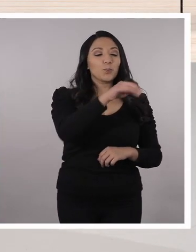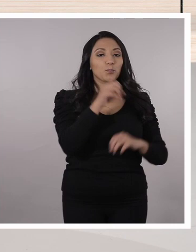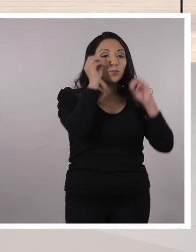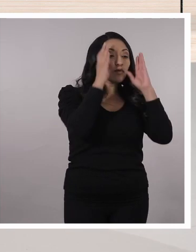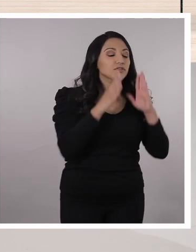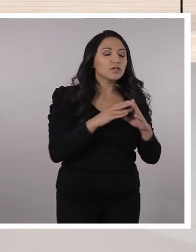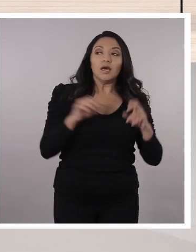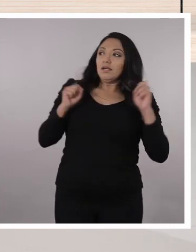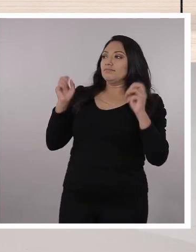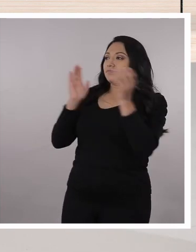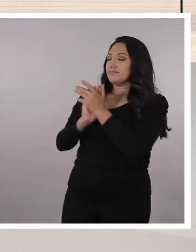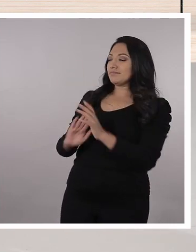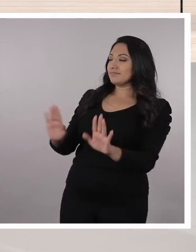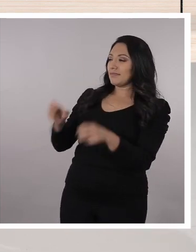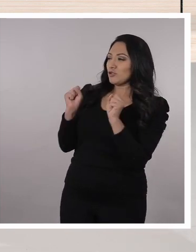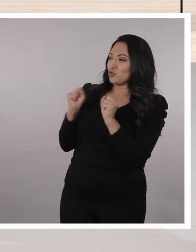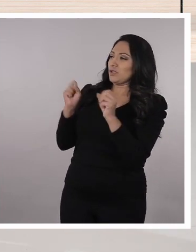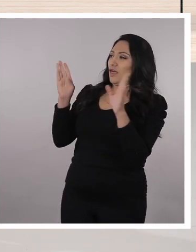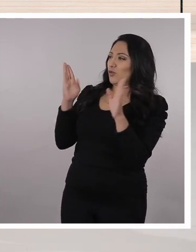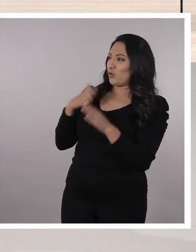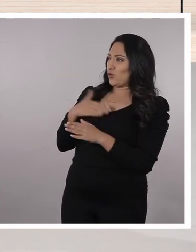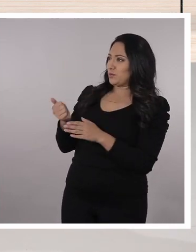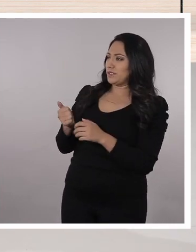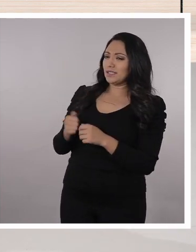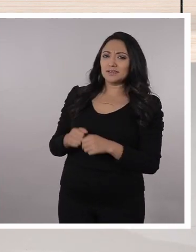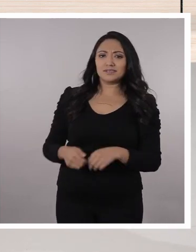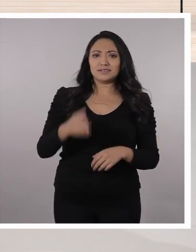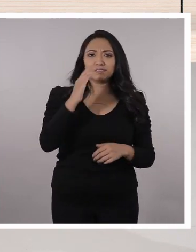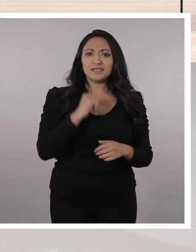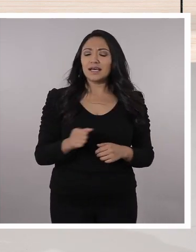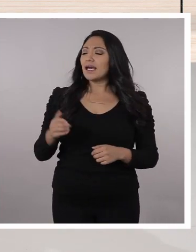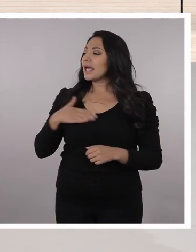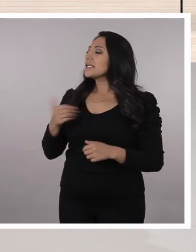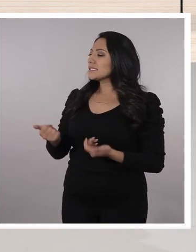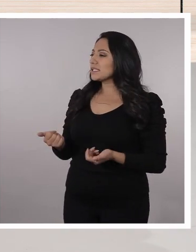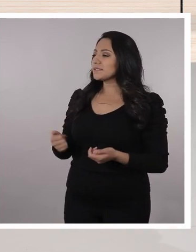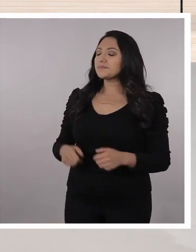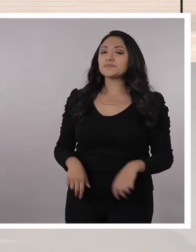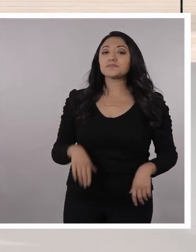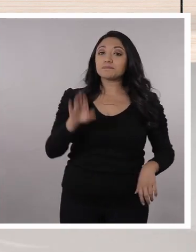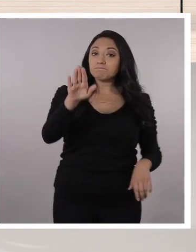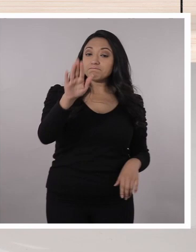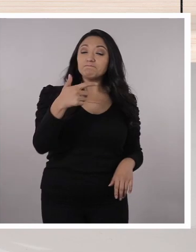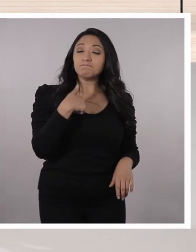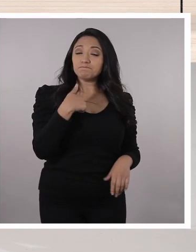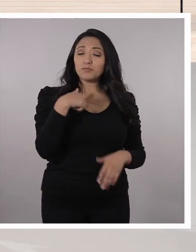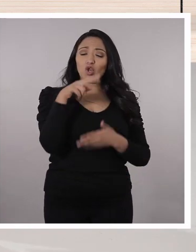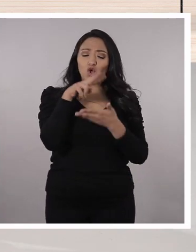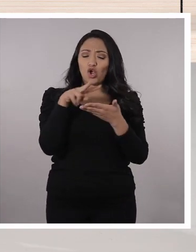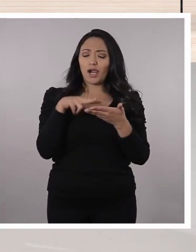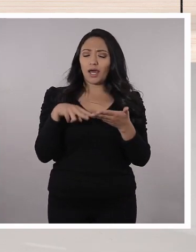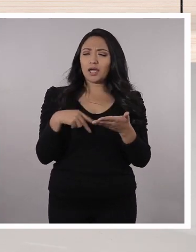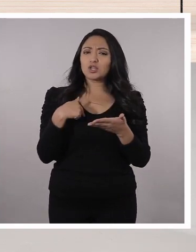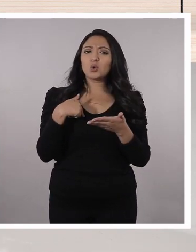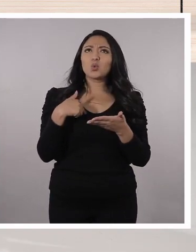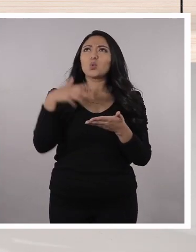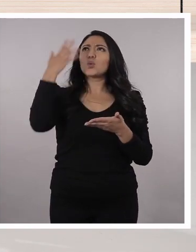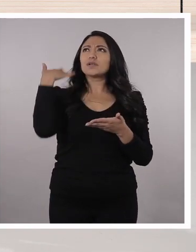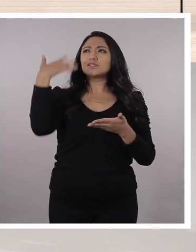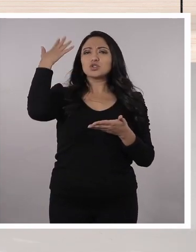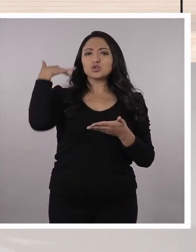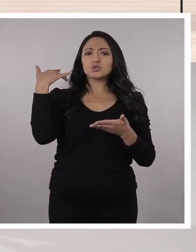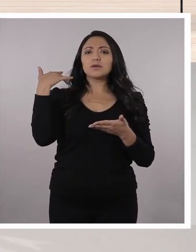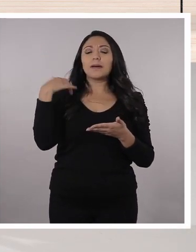Profe, Nelly, ¿qué tal, chicos y chicas? ¿qué estaba ¿Cómo estás? leyendo? Sabes que en este momento estaba revisando la biografía